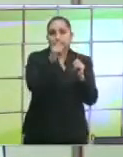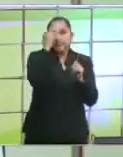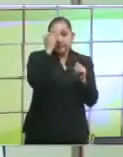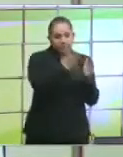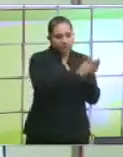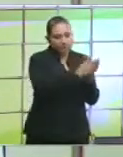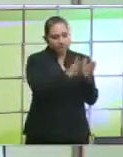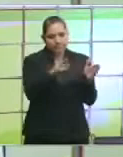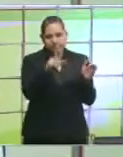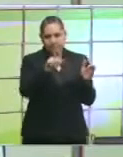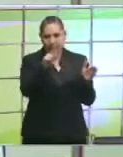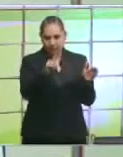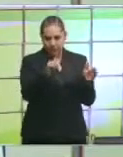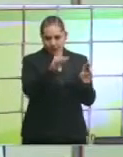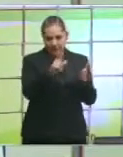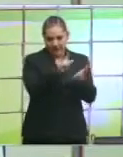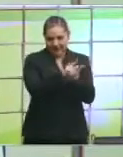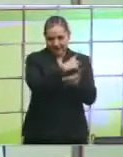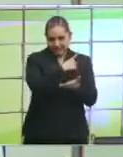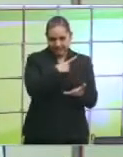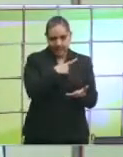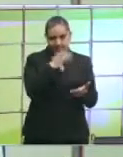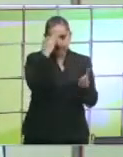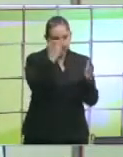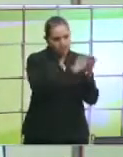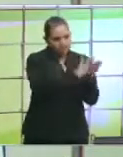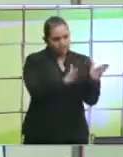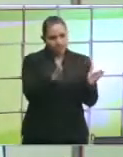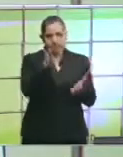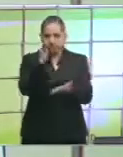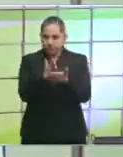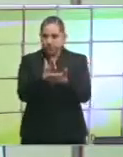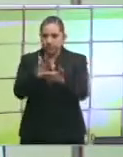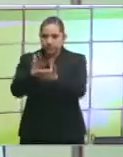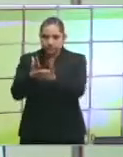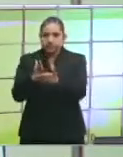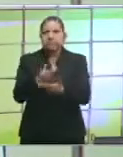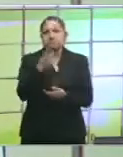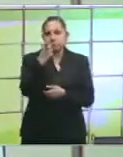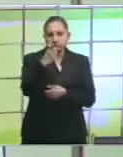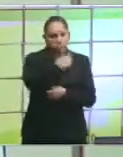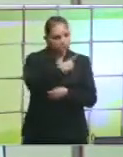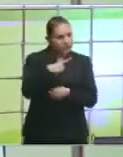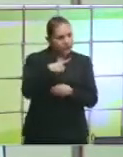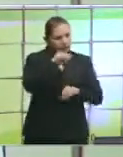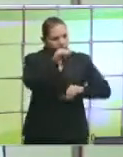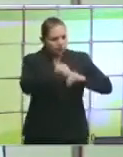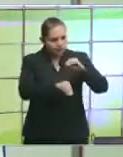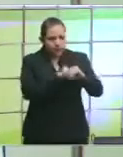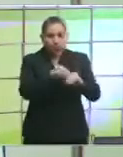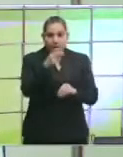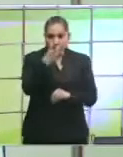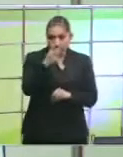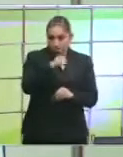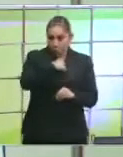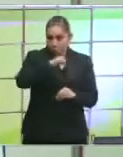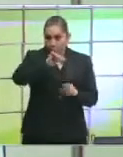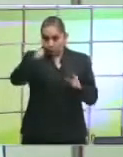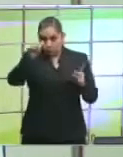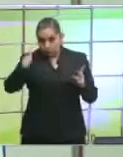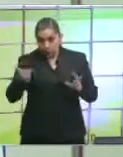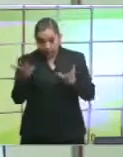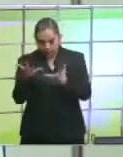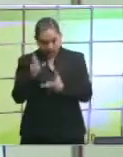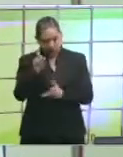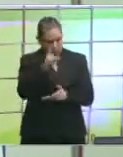quedó establecido en ese caso no hemos hecho muchos otros de estos repositorios por sin embargo me parece que está hay